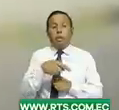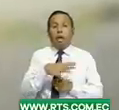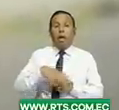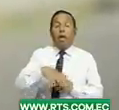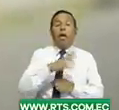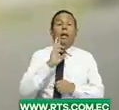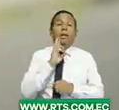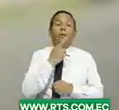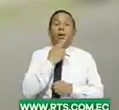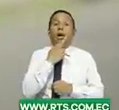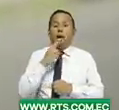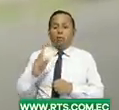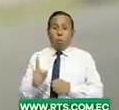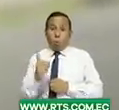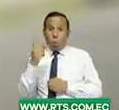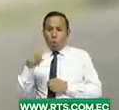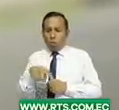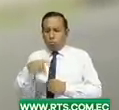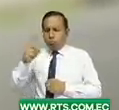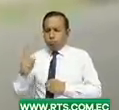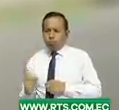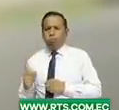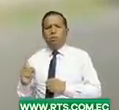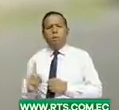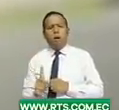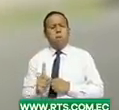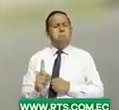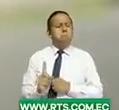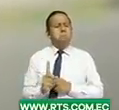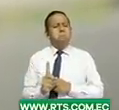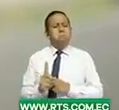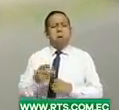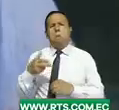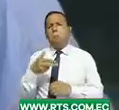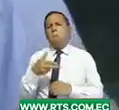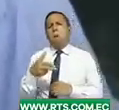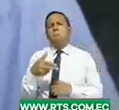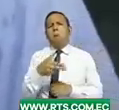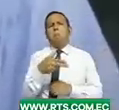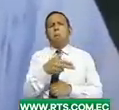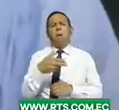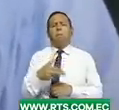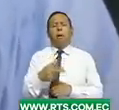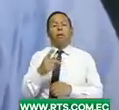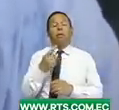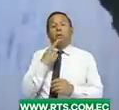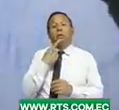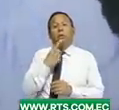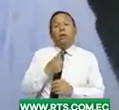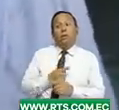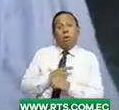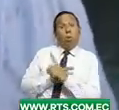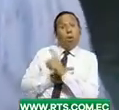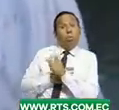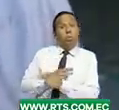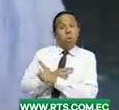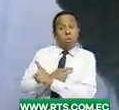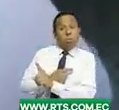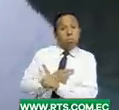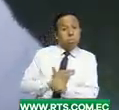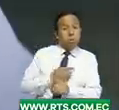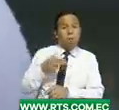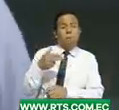ingresó a paso ligero y descargó su arma de fuego. Dice que entró una persona con arma en mano y procede a dispararle pues, varias